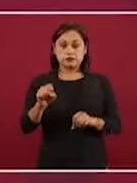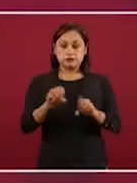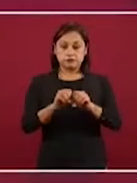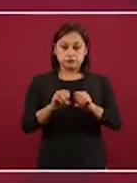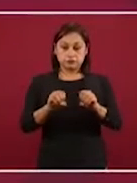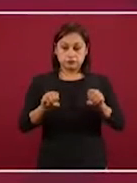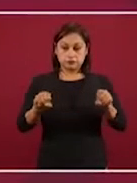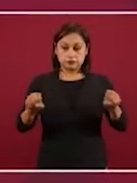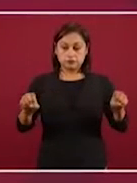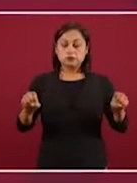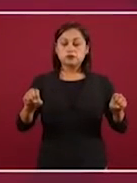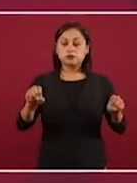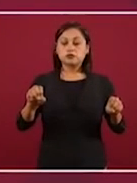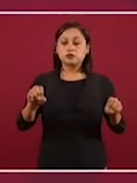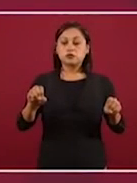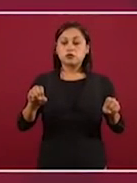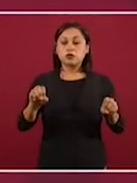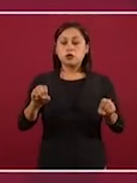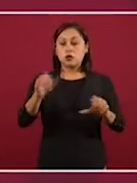llegar a un acuerdo.